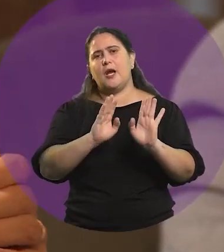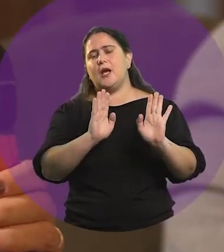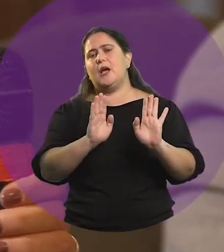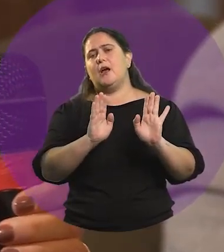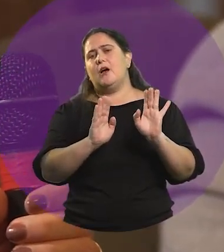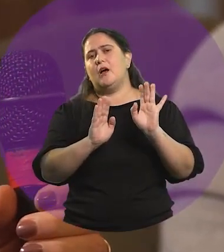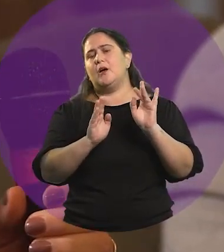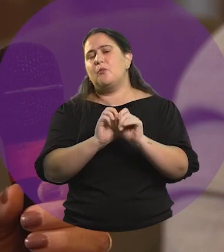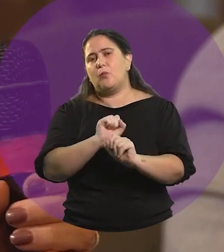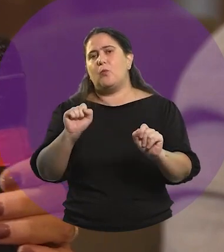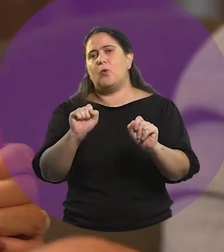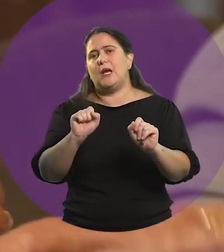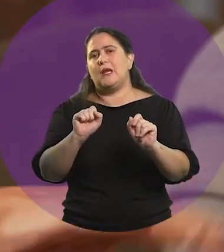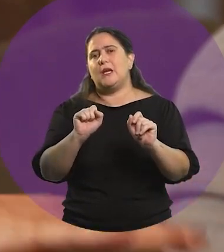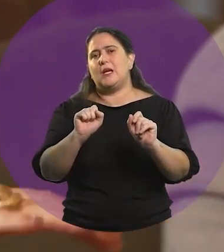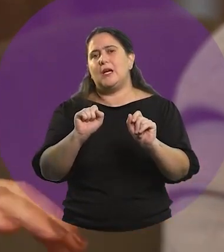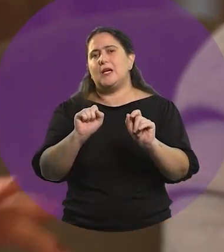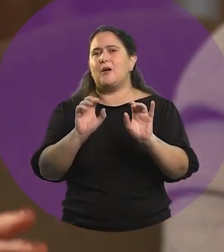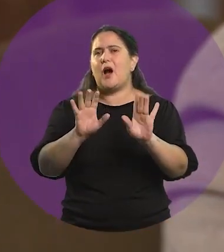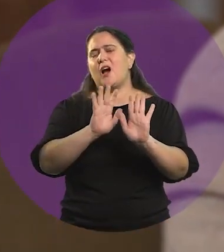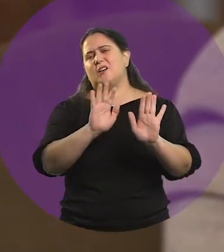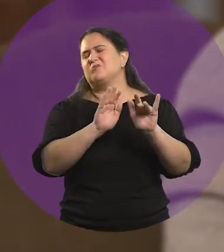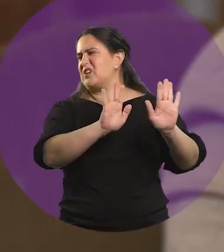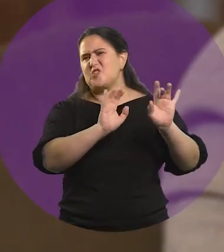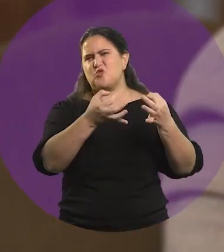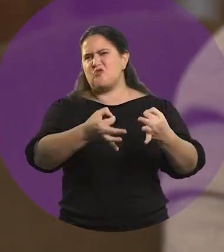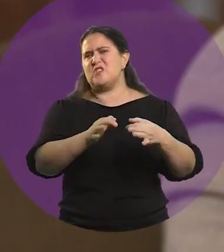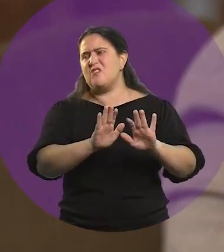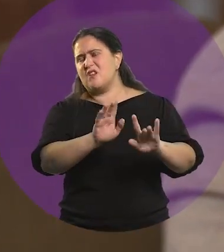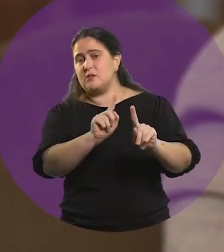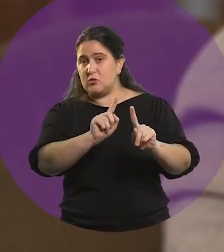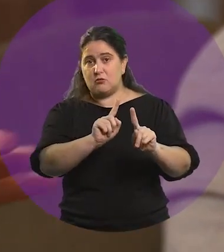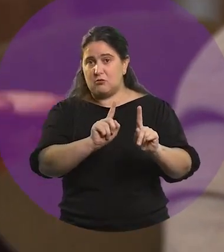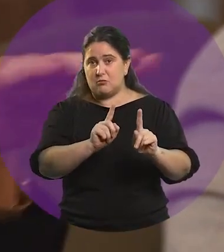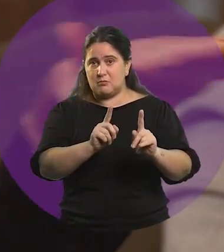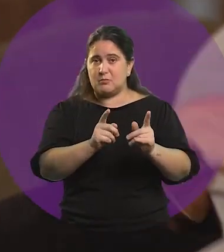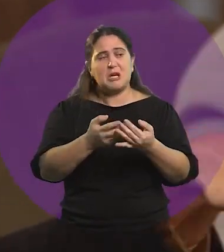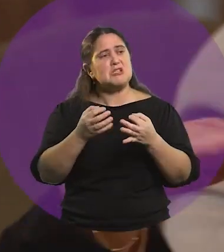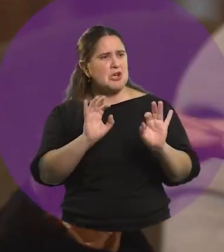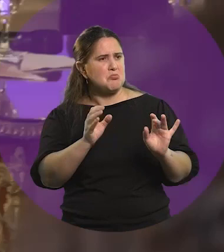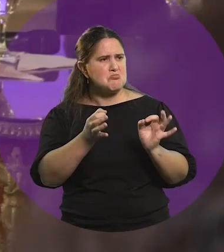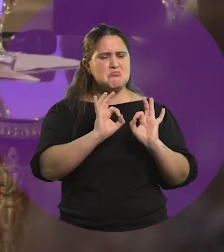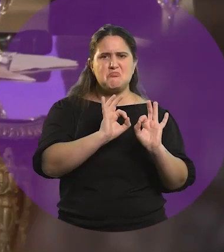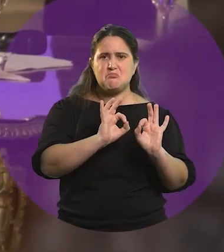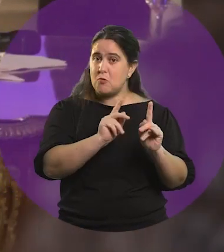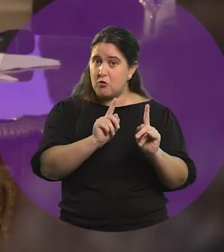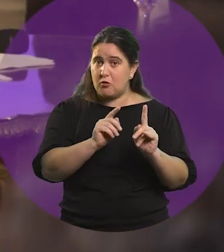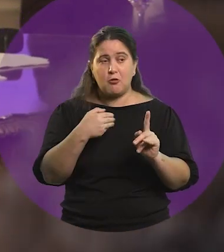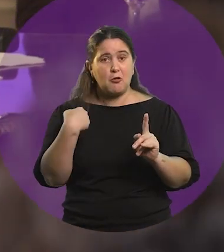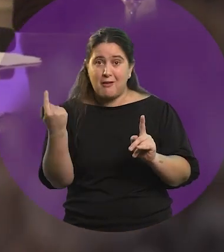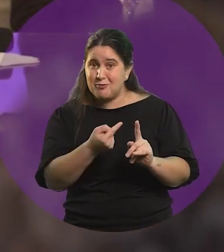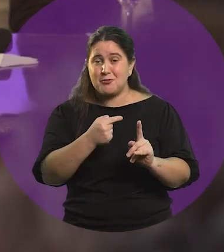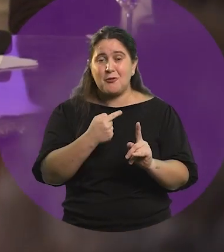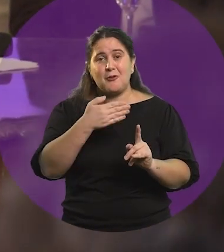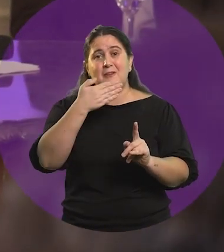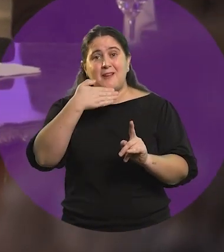que podemos de alguna manera decir, bueno, con esto ya está, hemos llegado. No, todos en